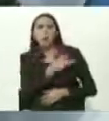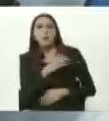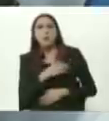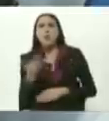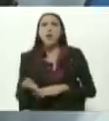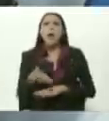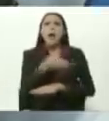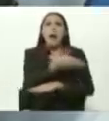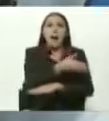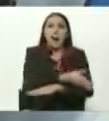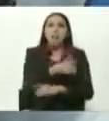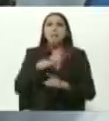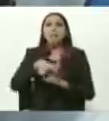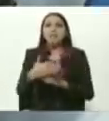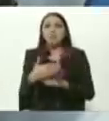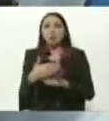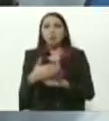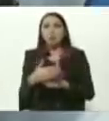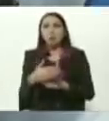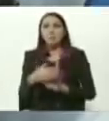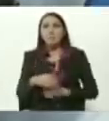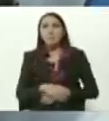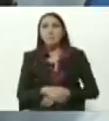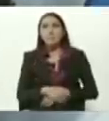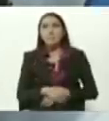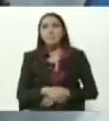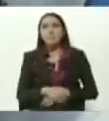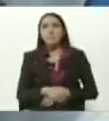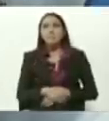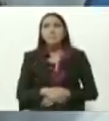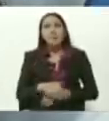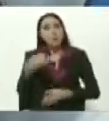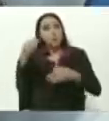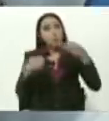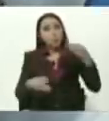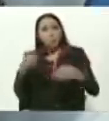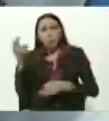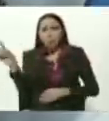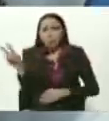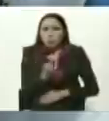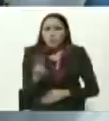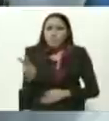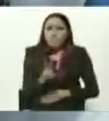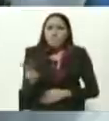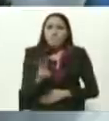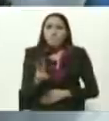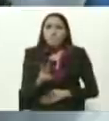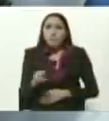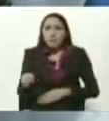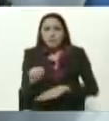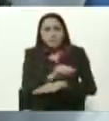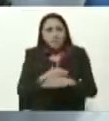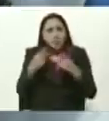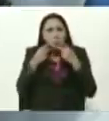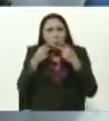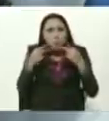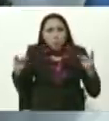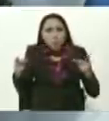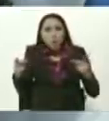momento, obviamente que el Estado venezolano, la justicia venezolana, el Ministerio Público